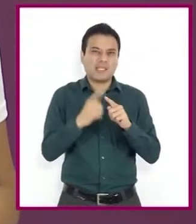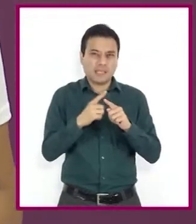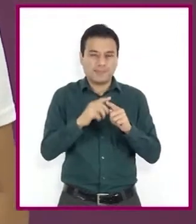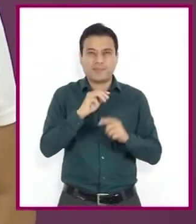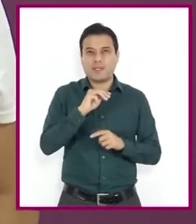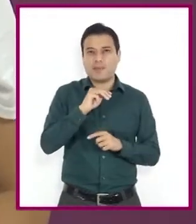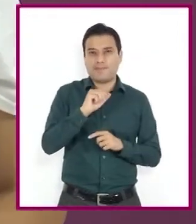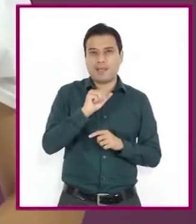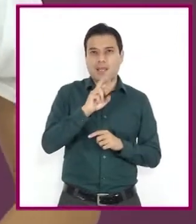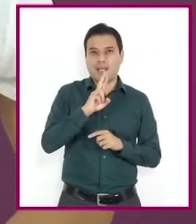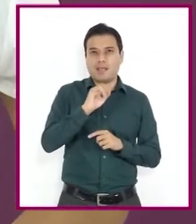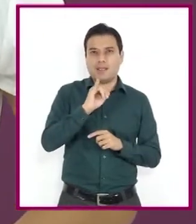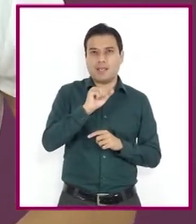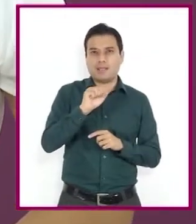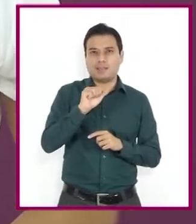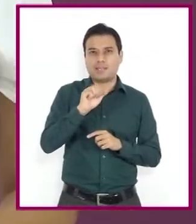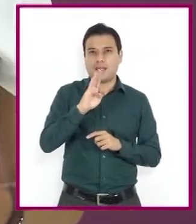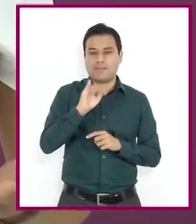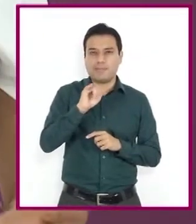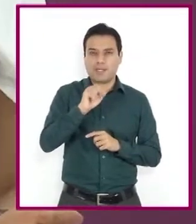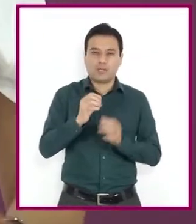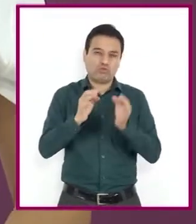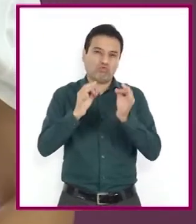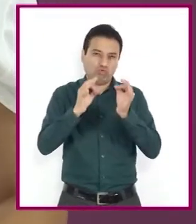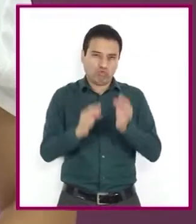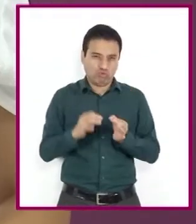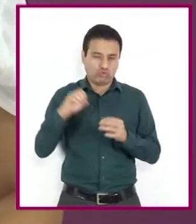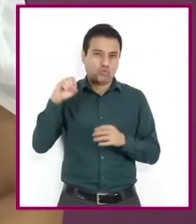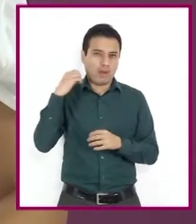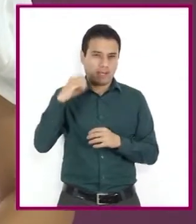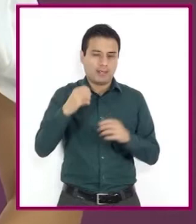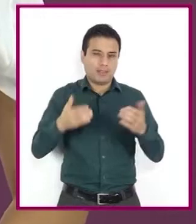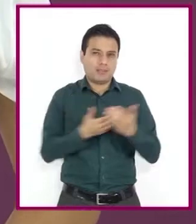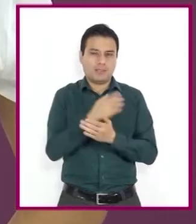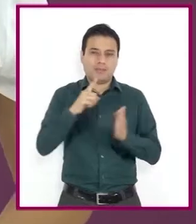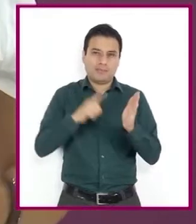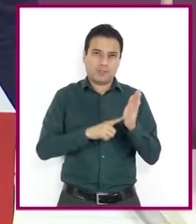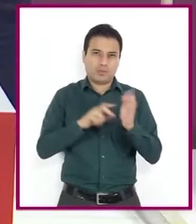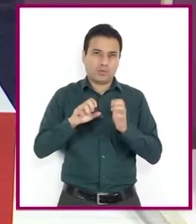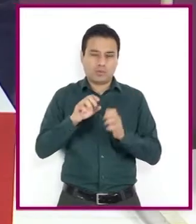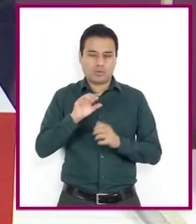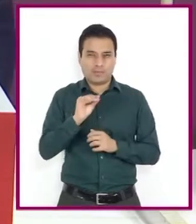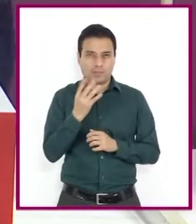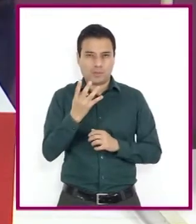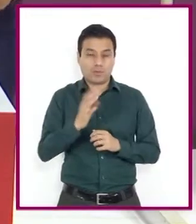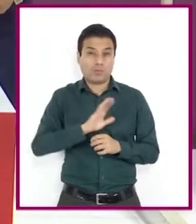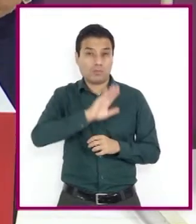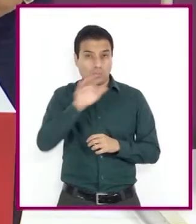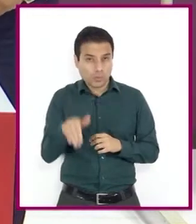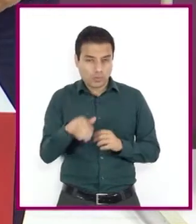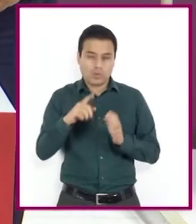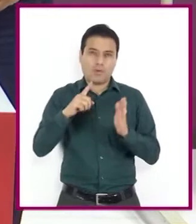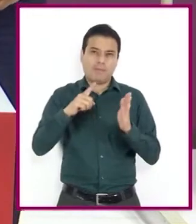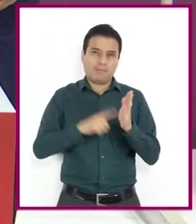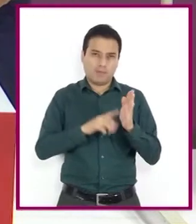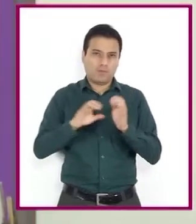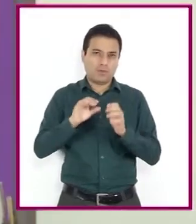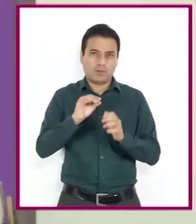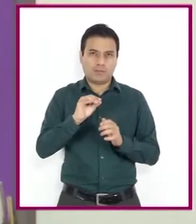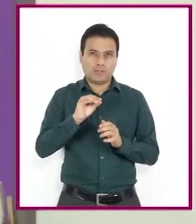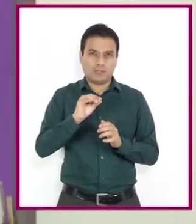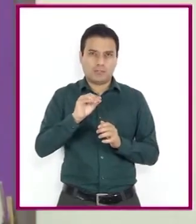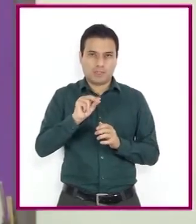Magdalena García, originaria de Oaxaca. Nació en 1894 y falleció en